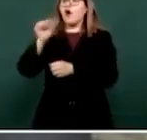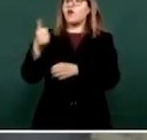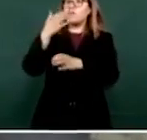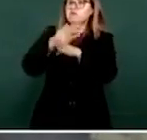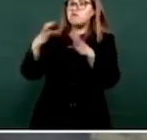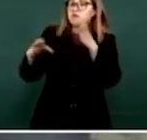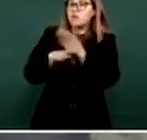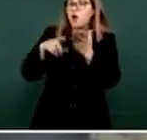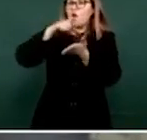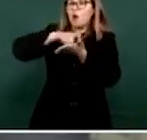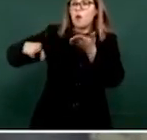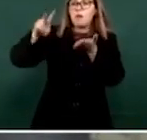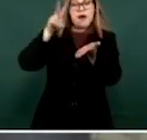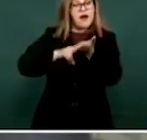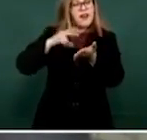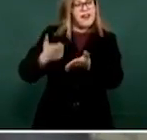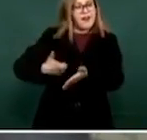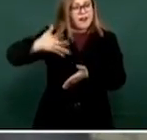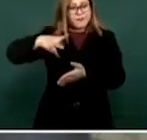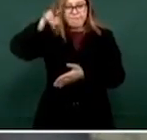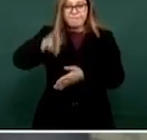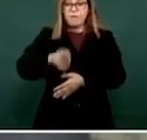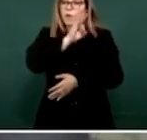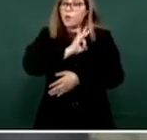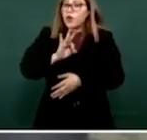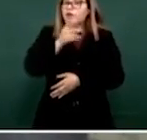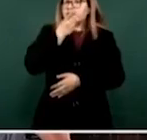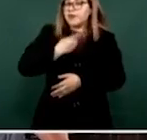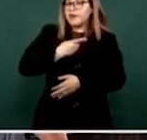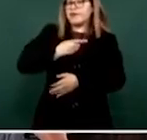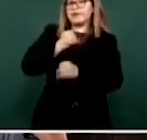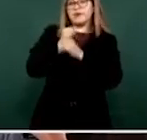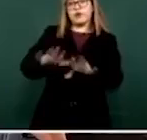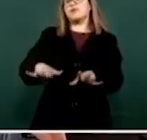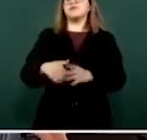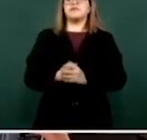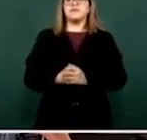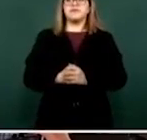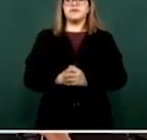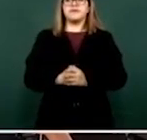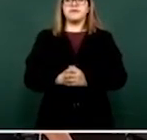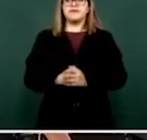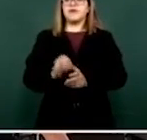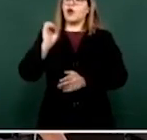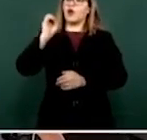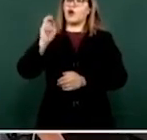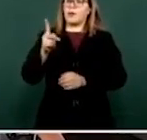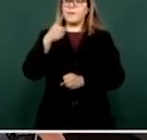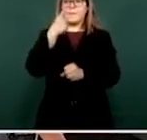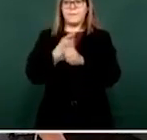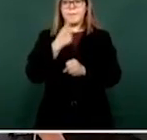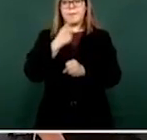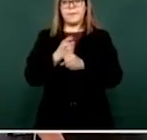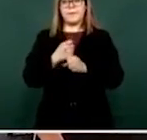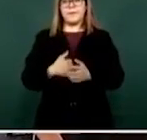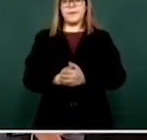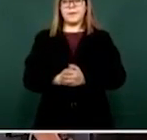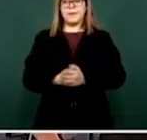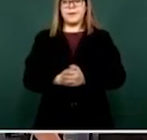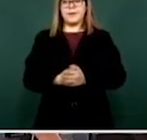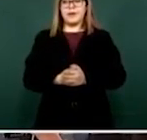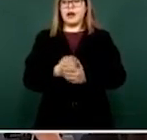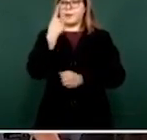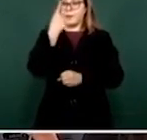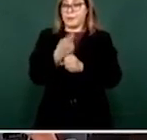unas compras a sobreprecio. Si nos puede confirmar esa información. Bueno, primeramente, en el respecto a la